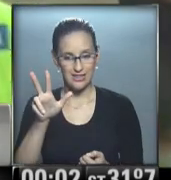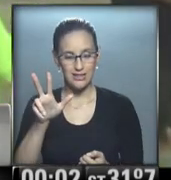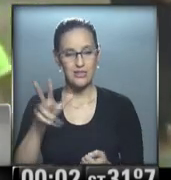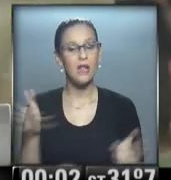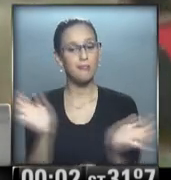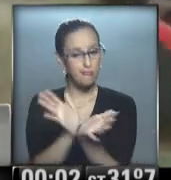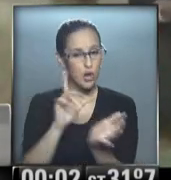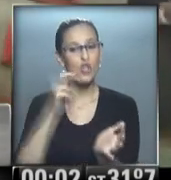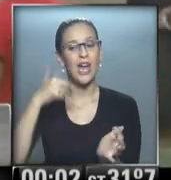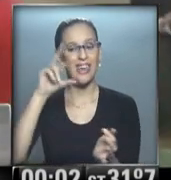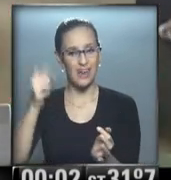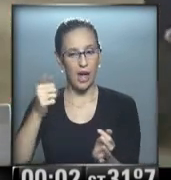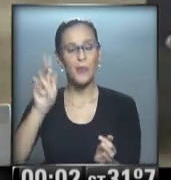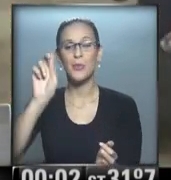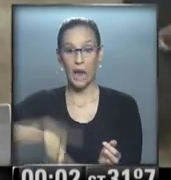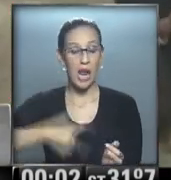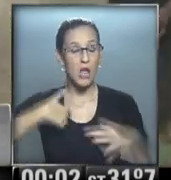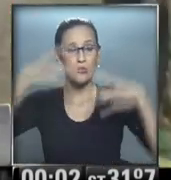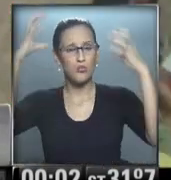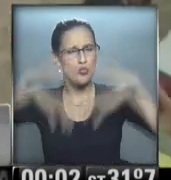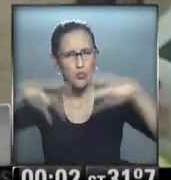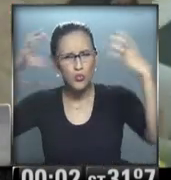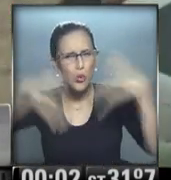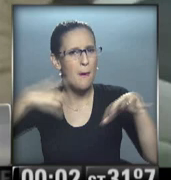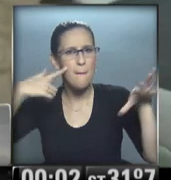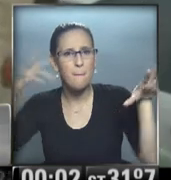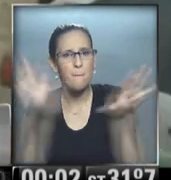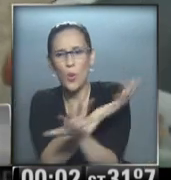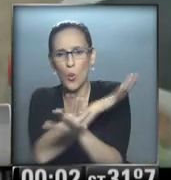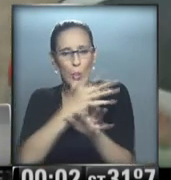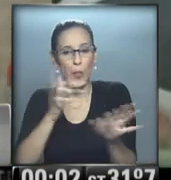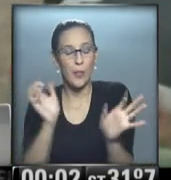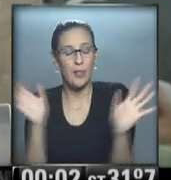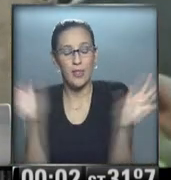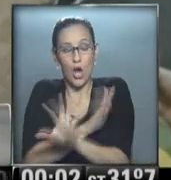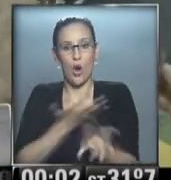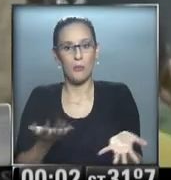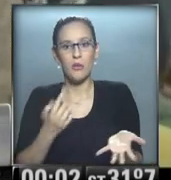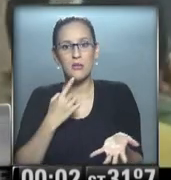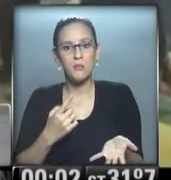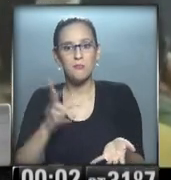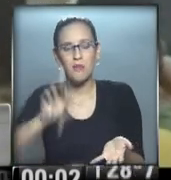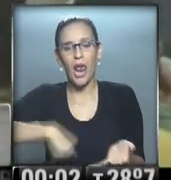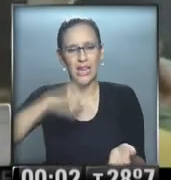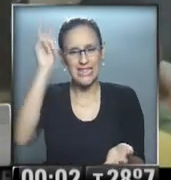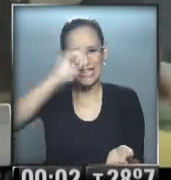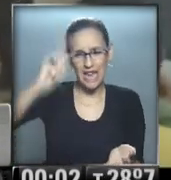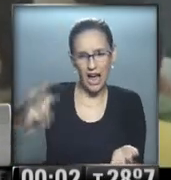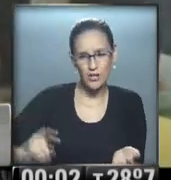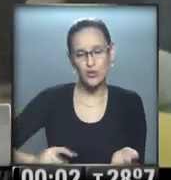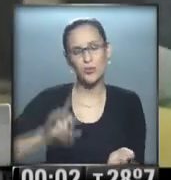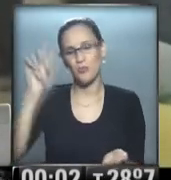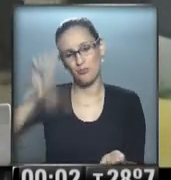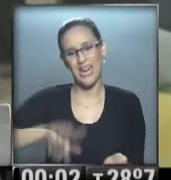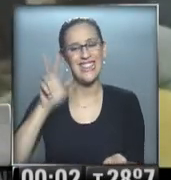se desató una tormenta sorpresiva, según informó el Servicio Meteorológico Nacional, y cayó un rayo que provocó la